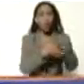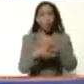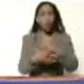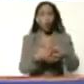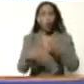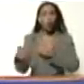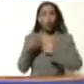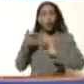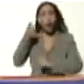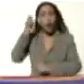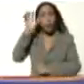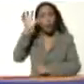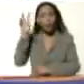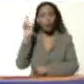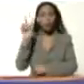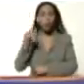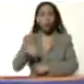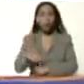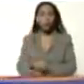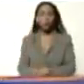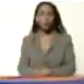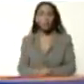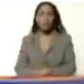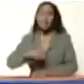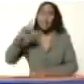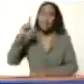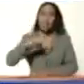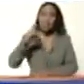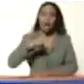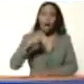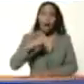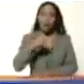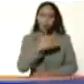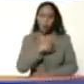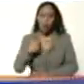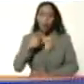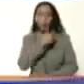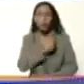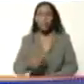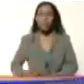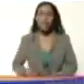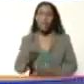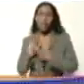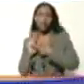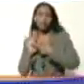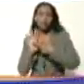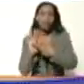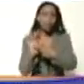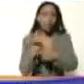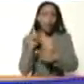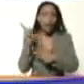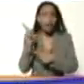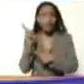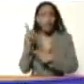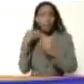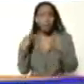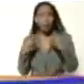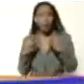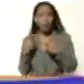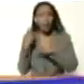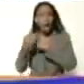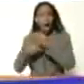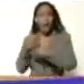contra nuestro país. Es necesario, querido presidente, hacer referencia al papel protagónico que han